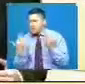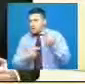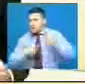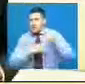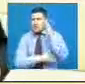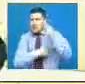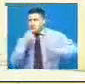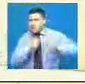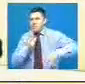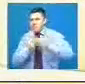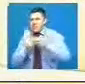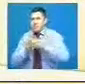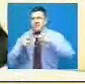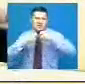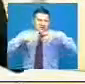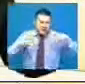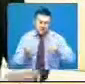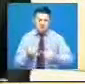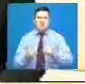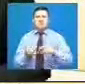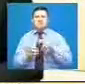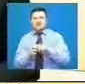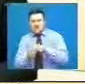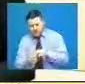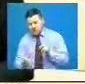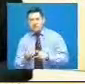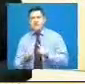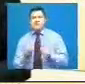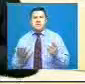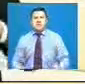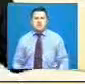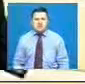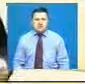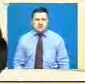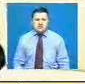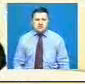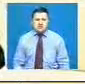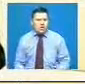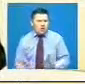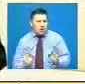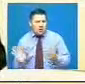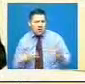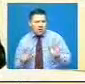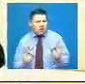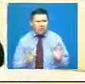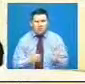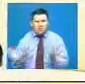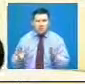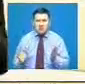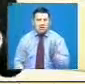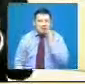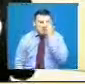competitivo en materia energética, en materia de transporte, en materia de logística,